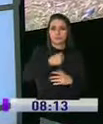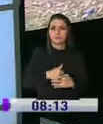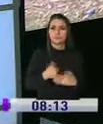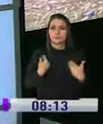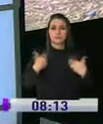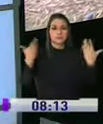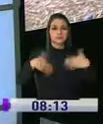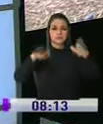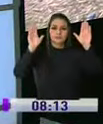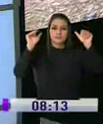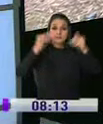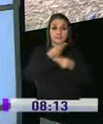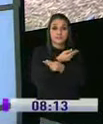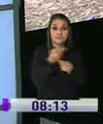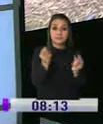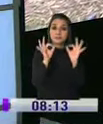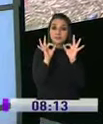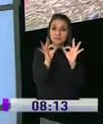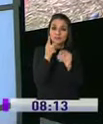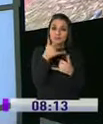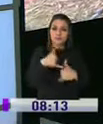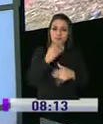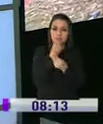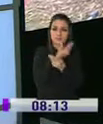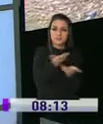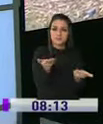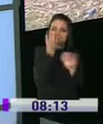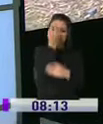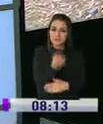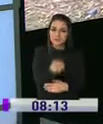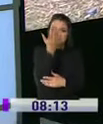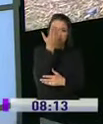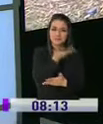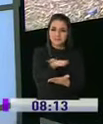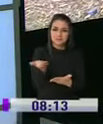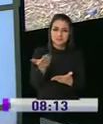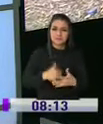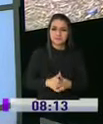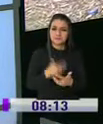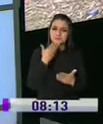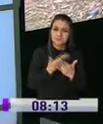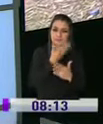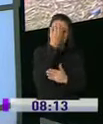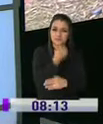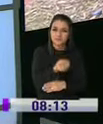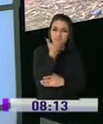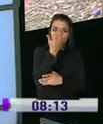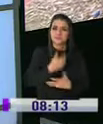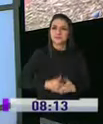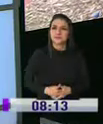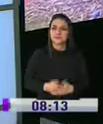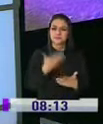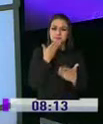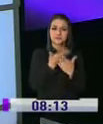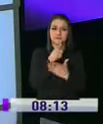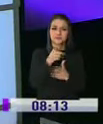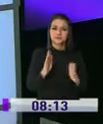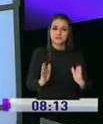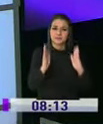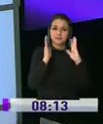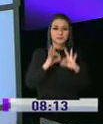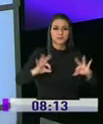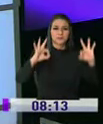esta información y ustedes siguen con más en estudio. Excelente día para todos. Excelente día también para ti, André. Muchas gracias por esa valiosa información.